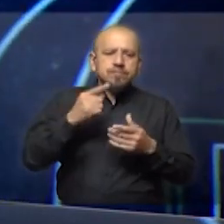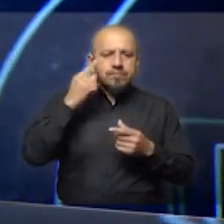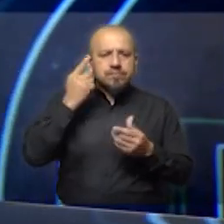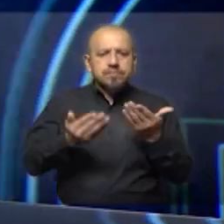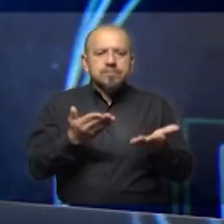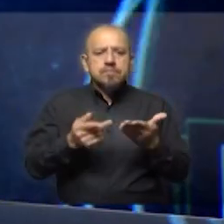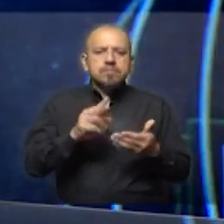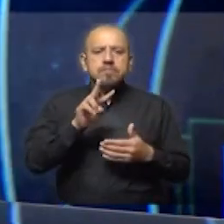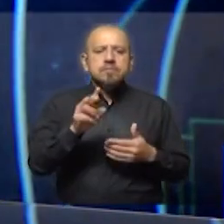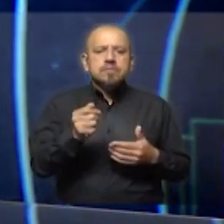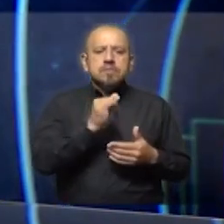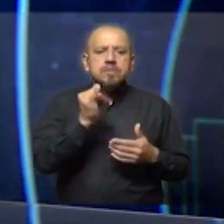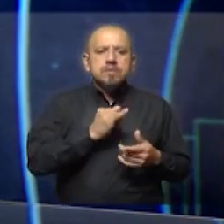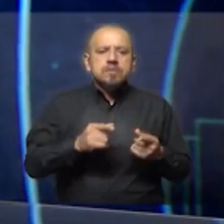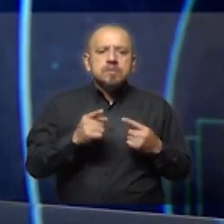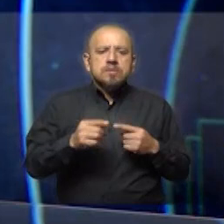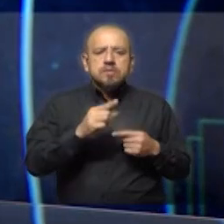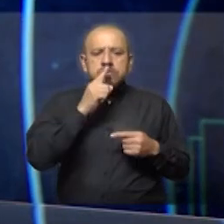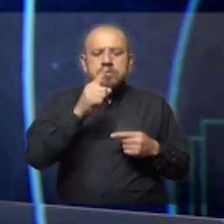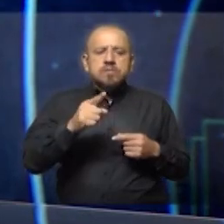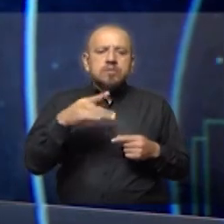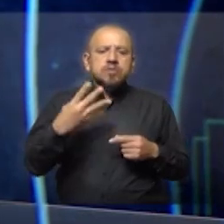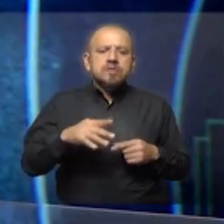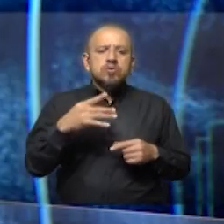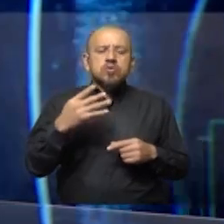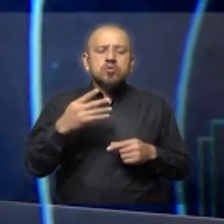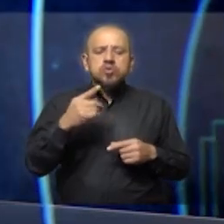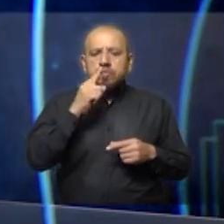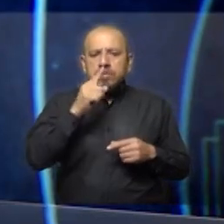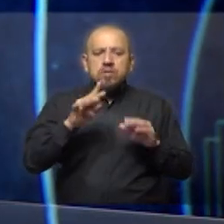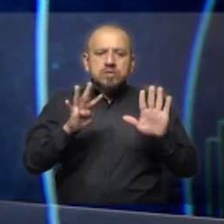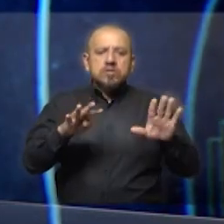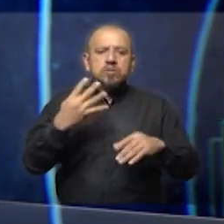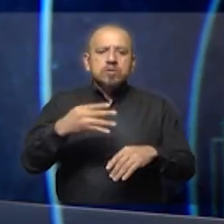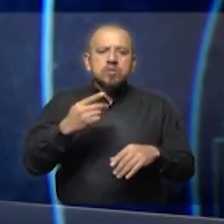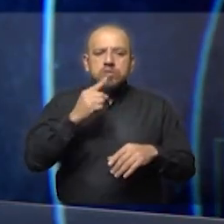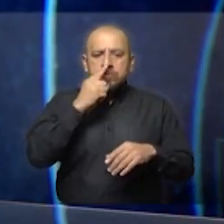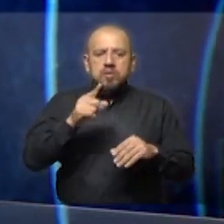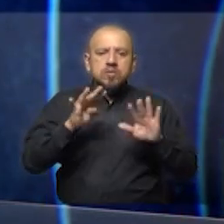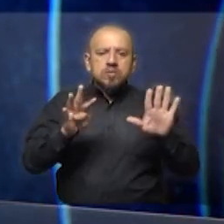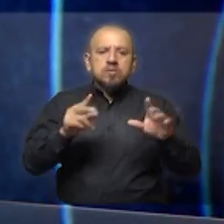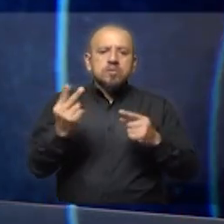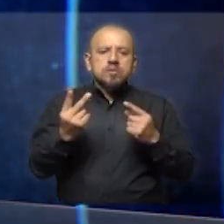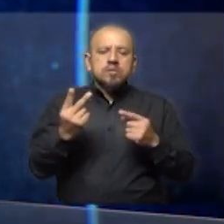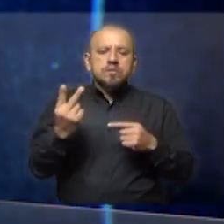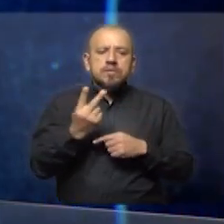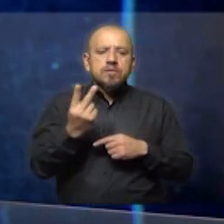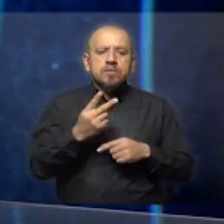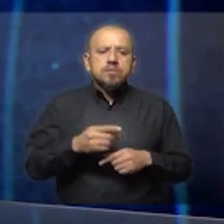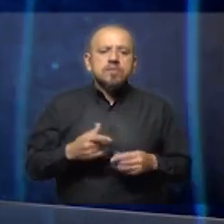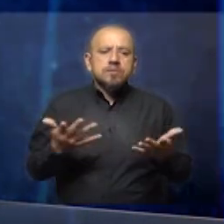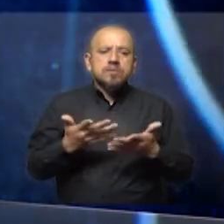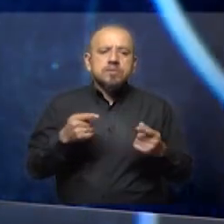ava Ferreira ese va Ferreira de 1914 a 1922 con los parámetros que nos hemos